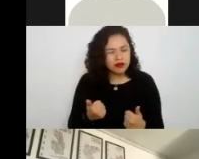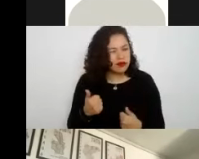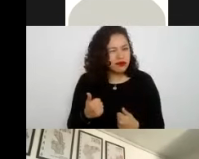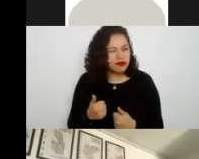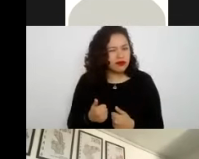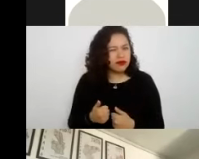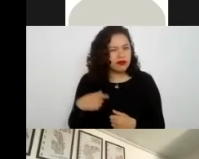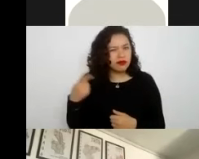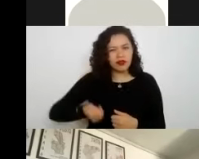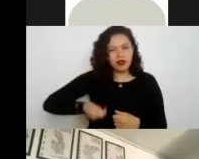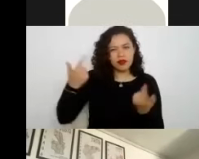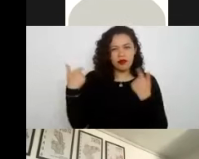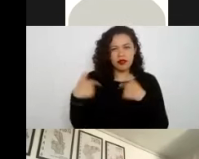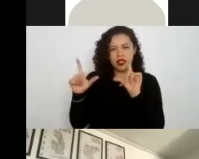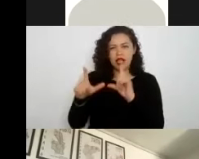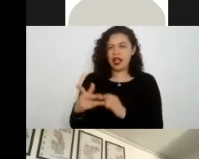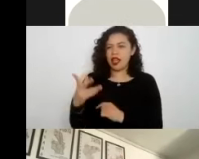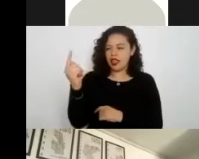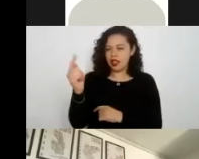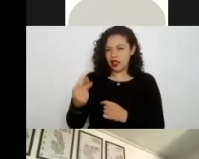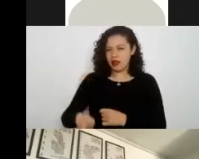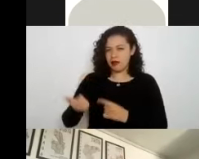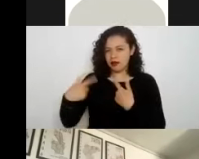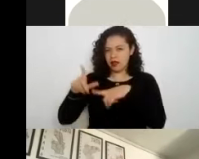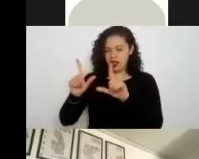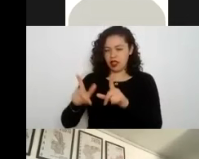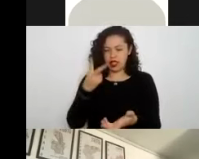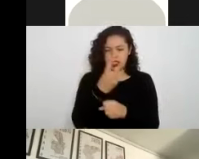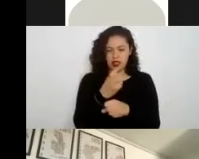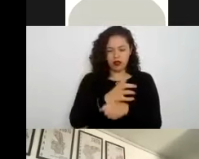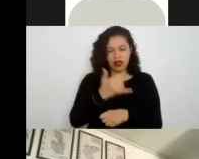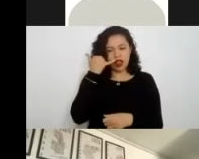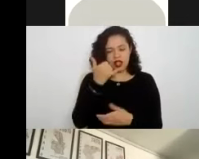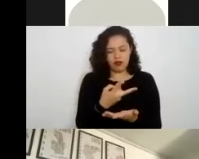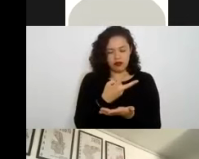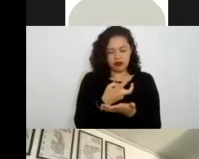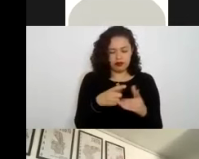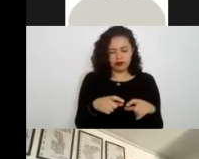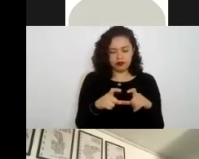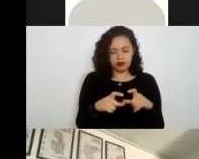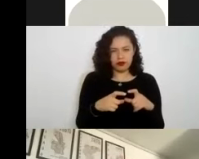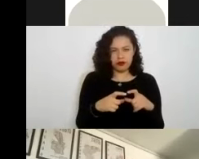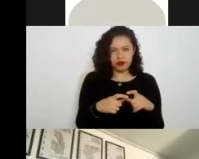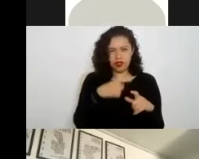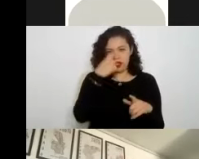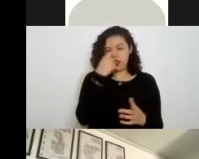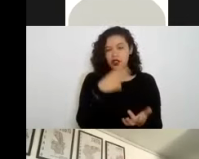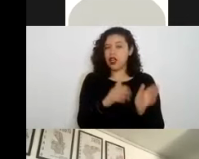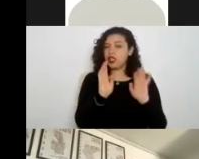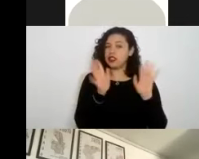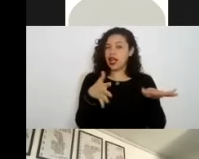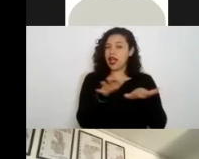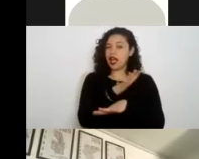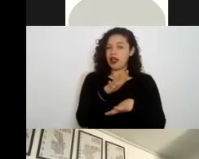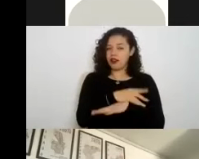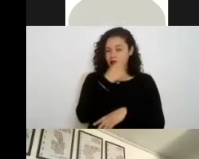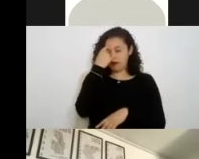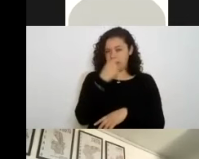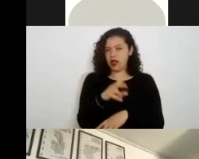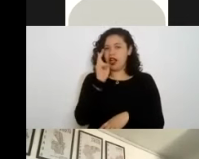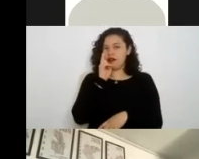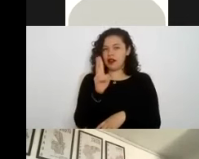primer pantalla, ¿no? Que la tele es la primer pantalla, el celular era la segunda pantalla, y yo creo que ya ha cambiado ese hábito de consumo, que la